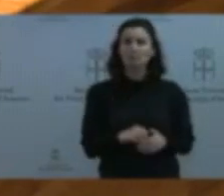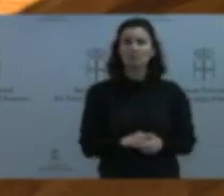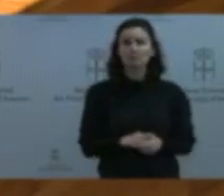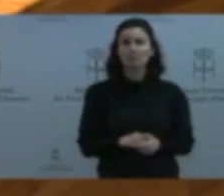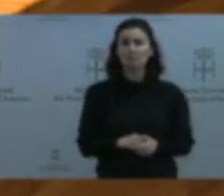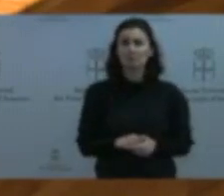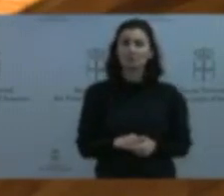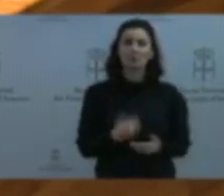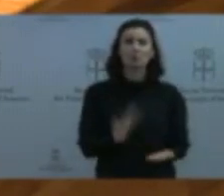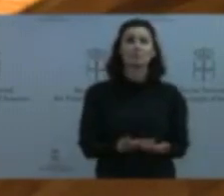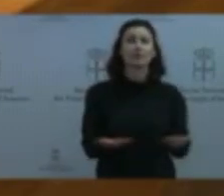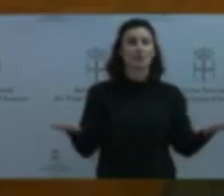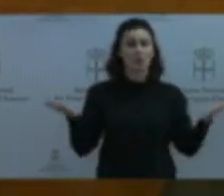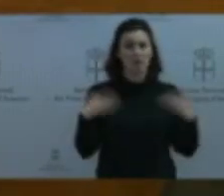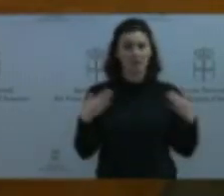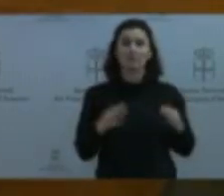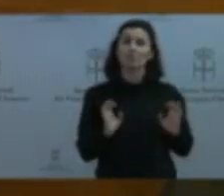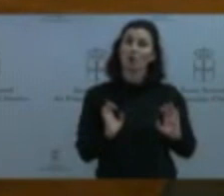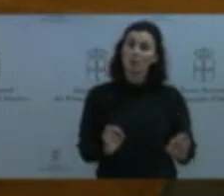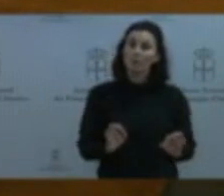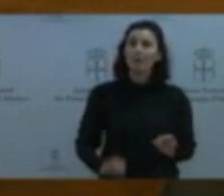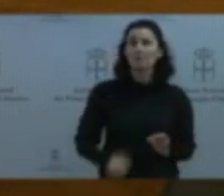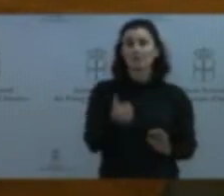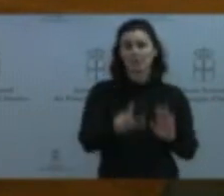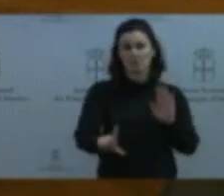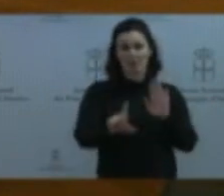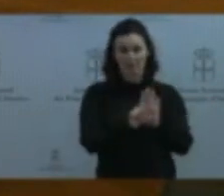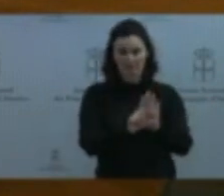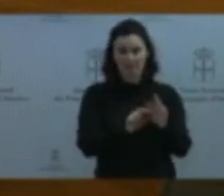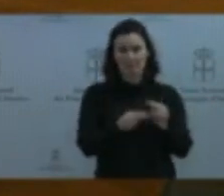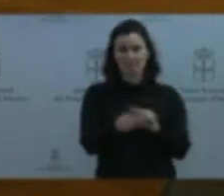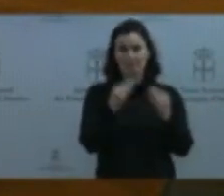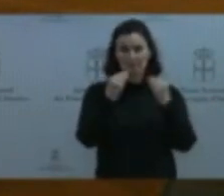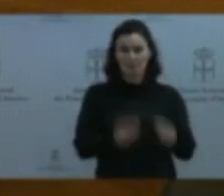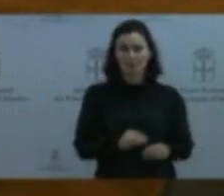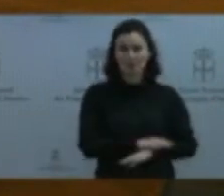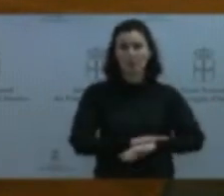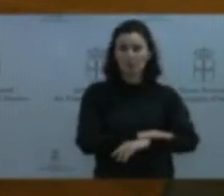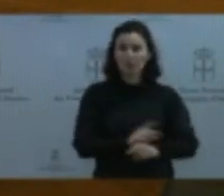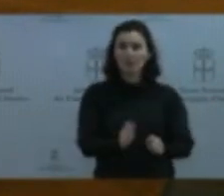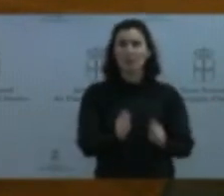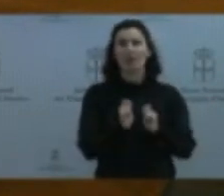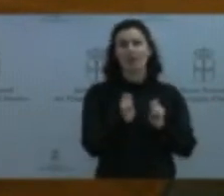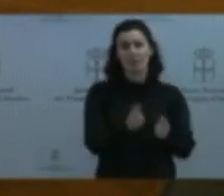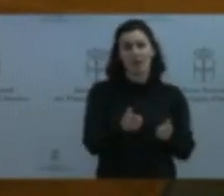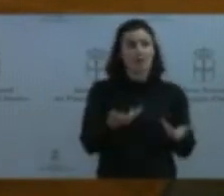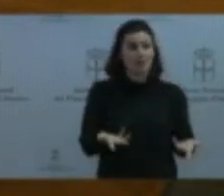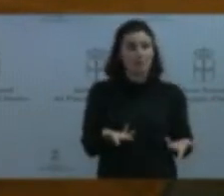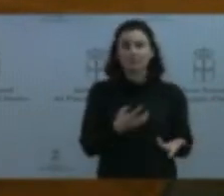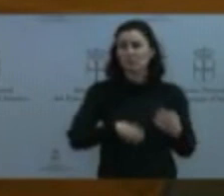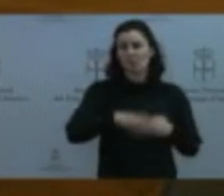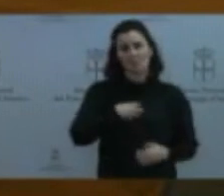efectivamente, se ha aprobado una ley de transparencia y buen gobierno. Ustedes han hecho aportaciones, pero fueron incapaces de dar al botón del sí. Ustedes además